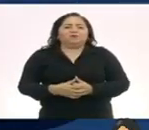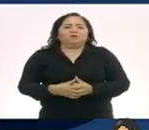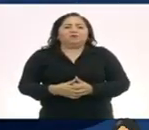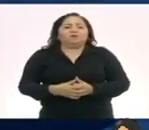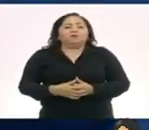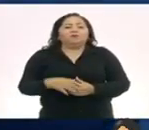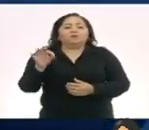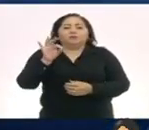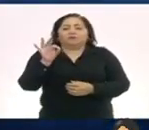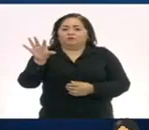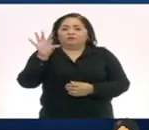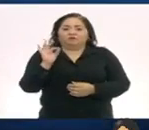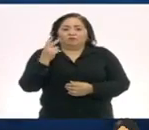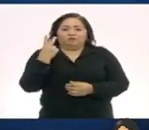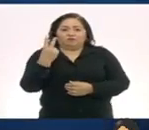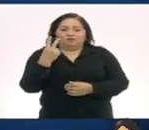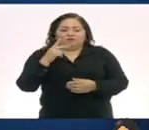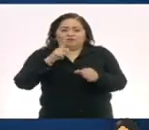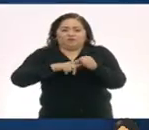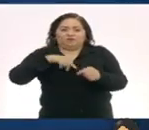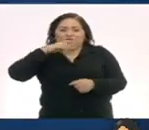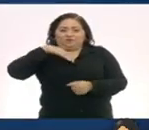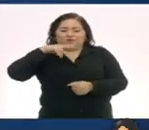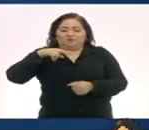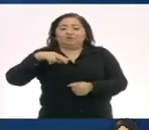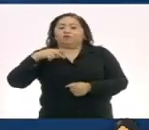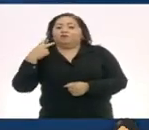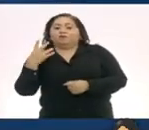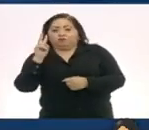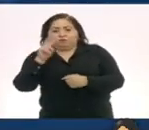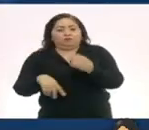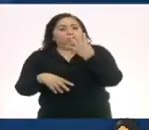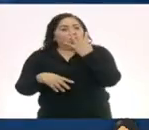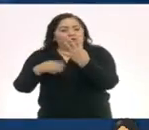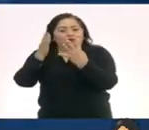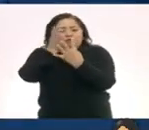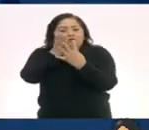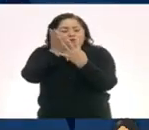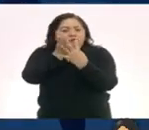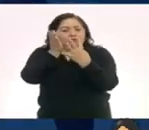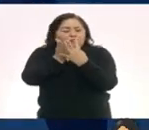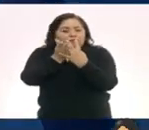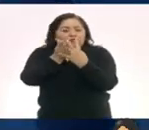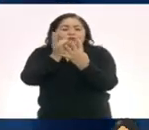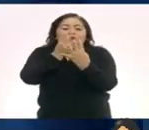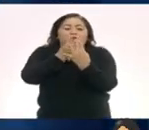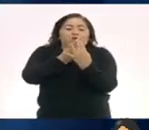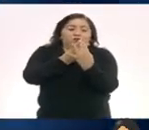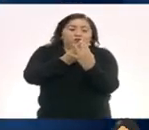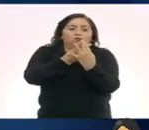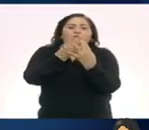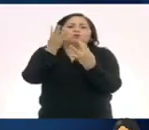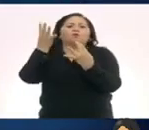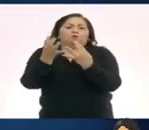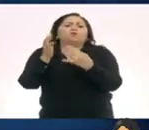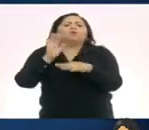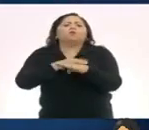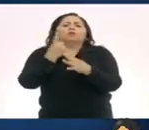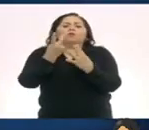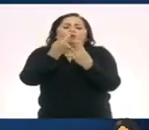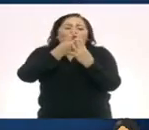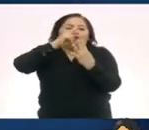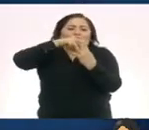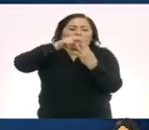tomamos dos. Ah, y está dividido en cuatro partes. Son dos cuartos. Que